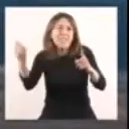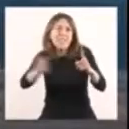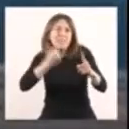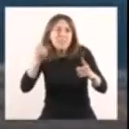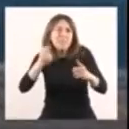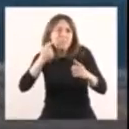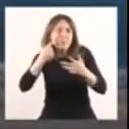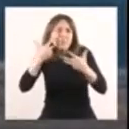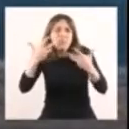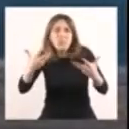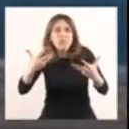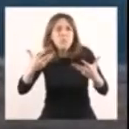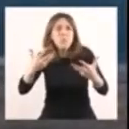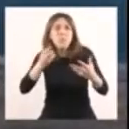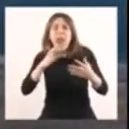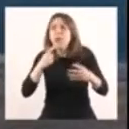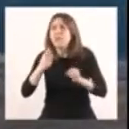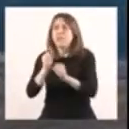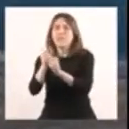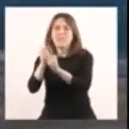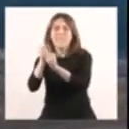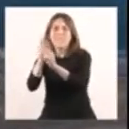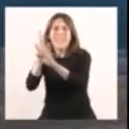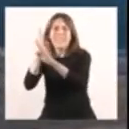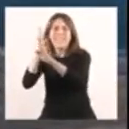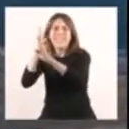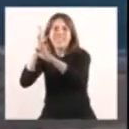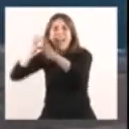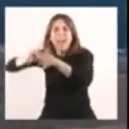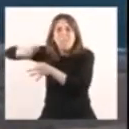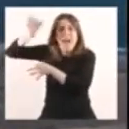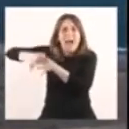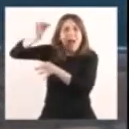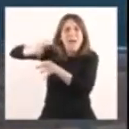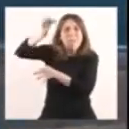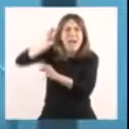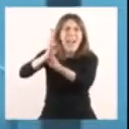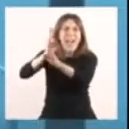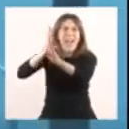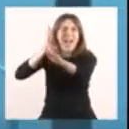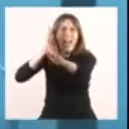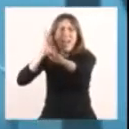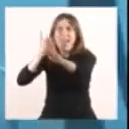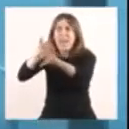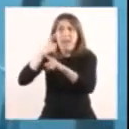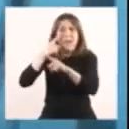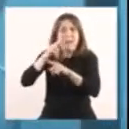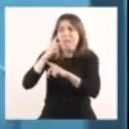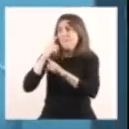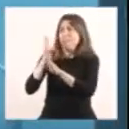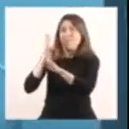muchos cientos de metros de hileras de grandes